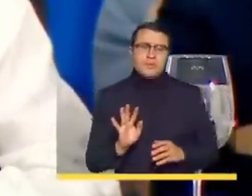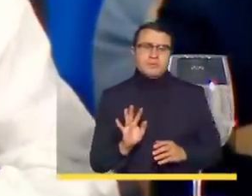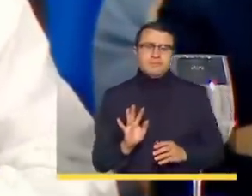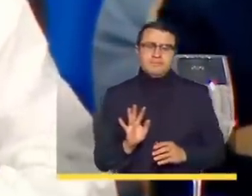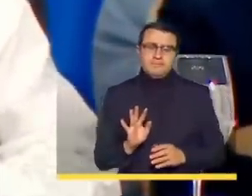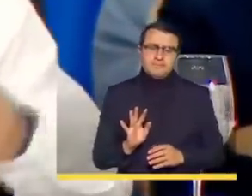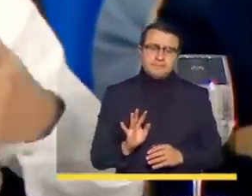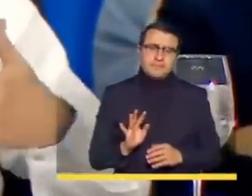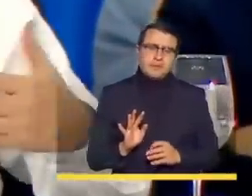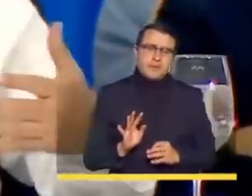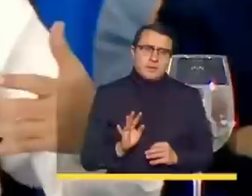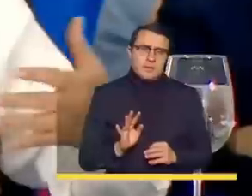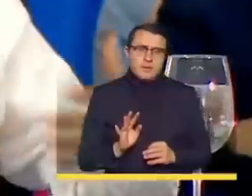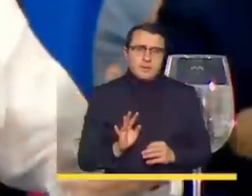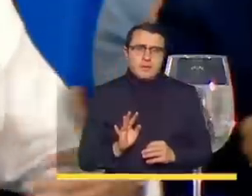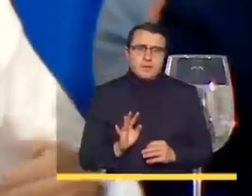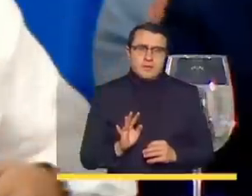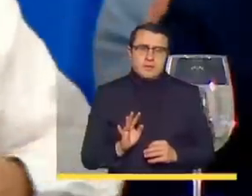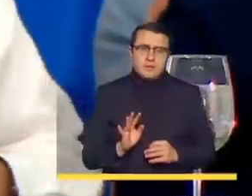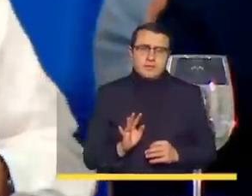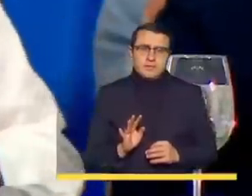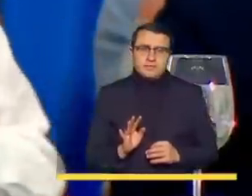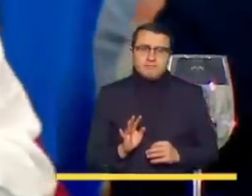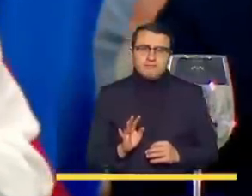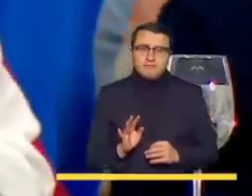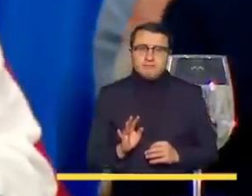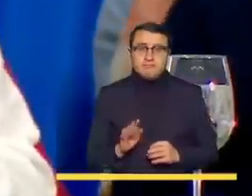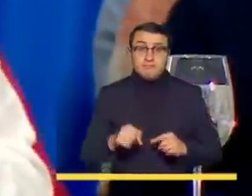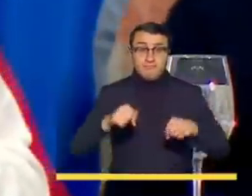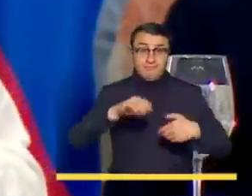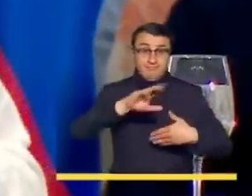aunque no sea un problema nuestro